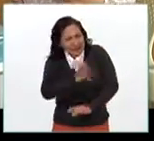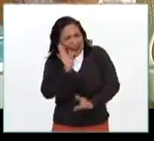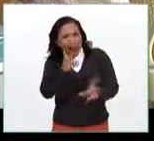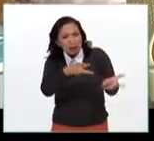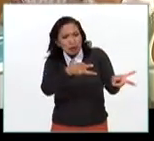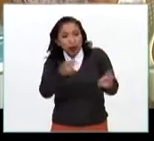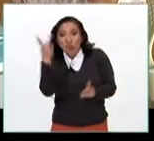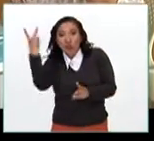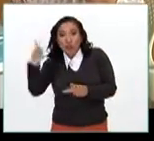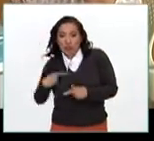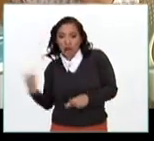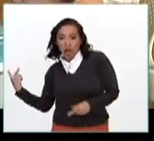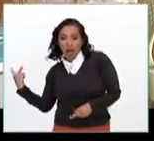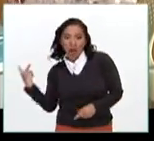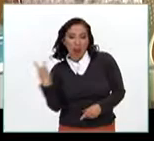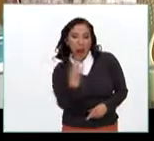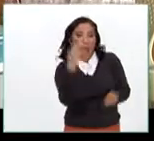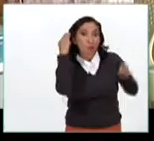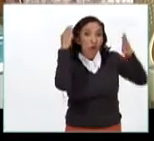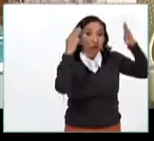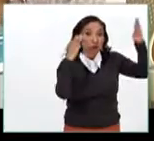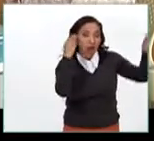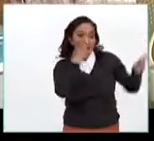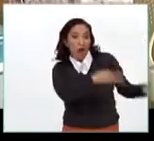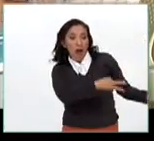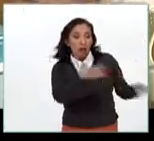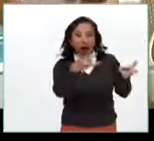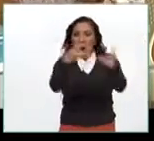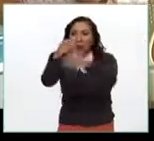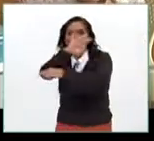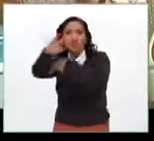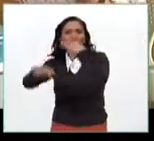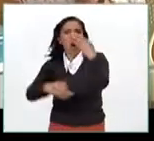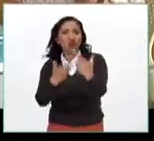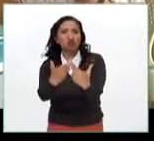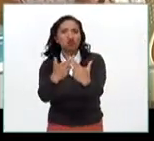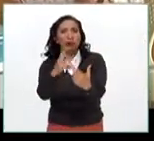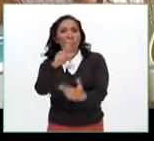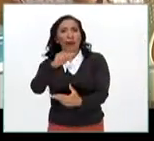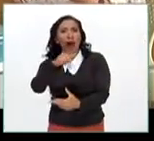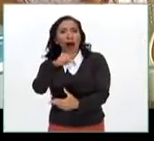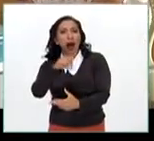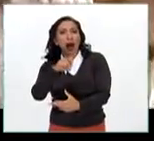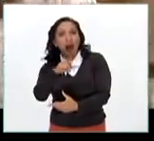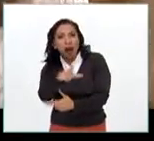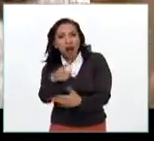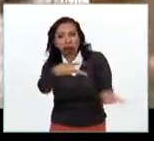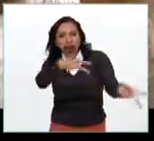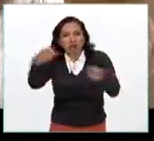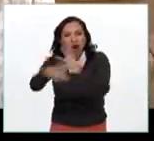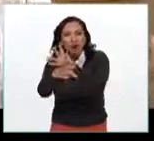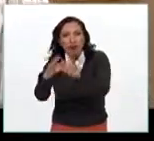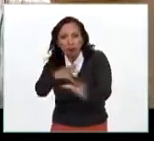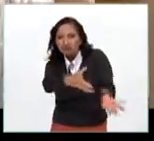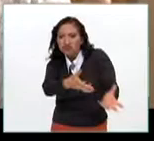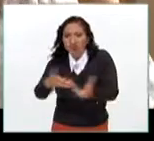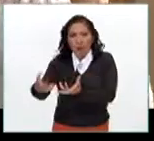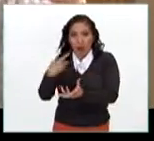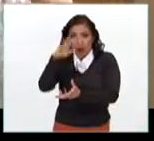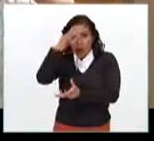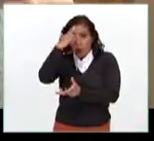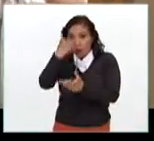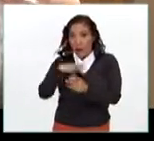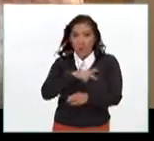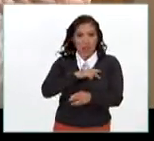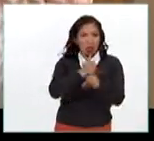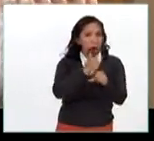aparente, entran dos tipos al museo y se roban todo el tesoro de Pacal. Y es una tragedia. Yo me